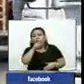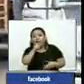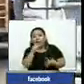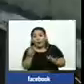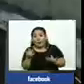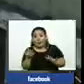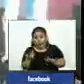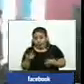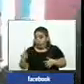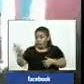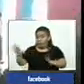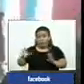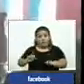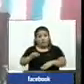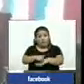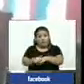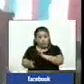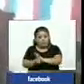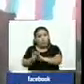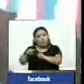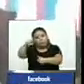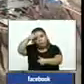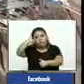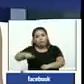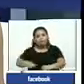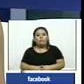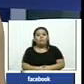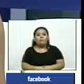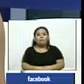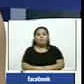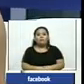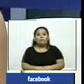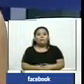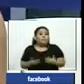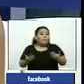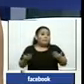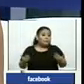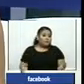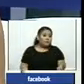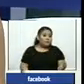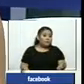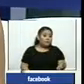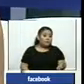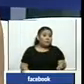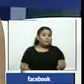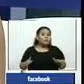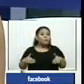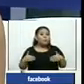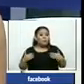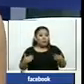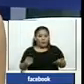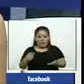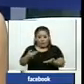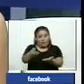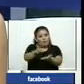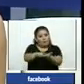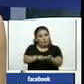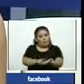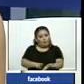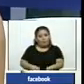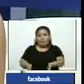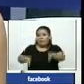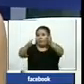que el organismo legislativo lo pueda ratificar. Y el Registro de Ciudadanos del Tribunal